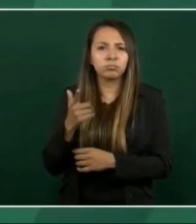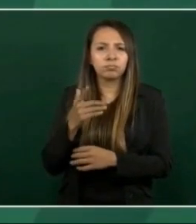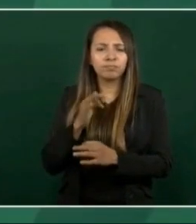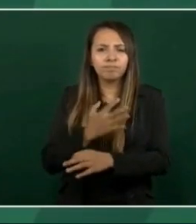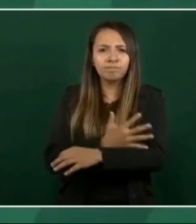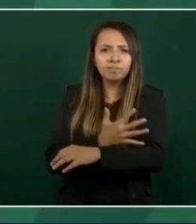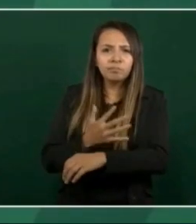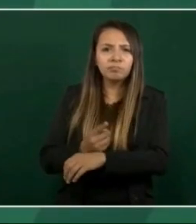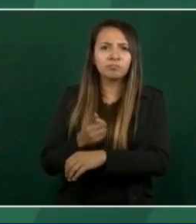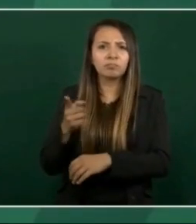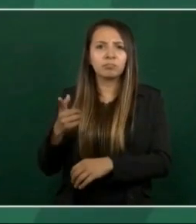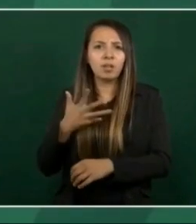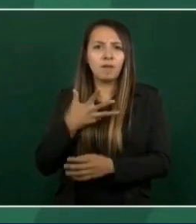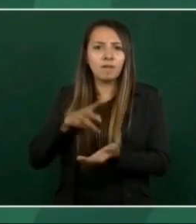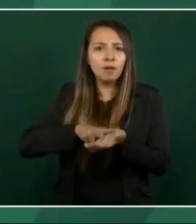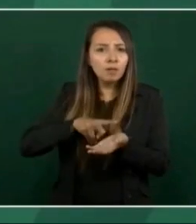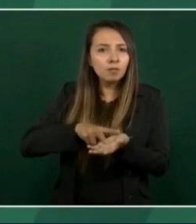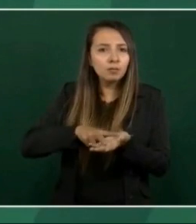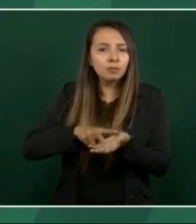principios